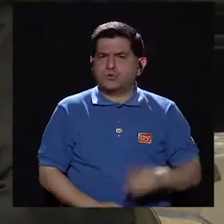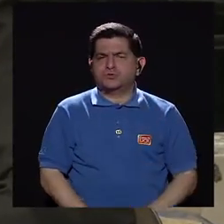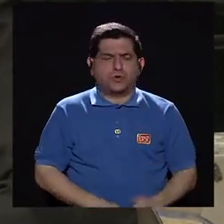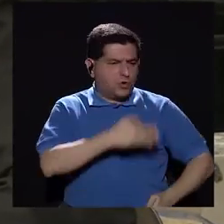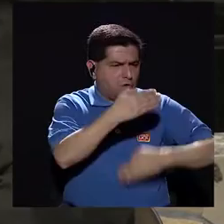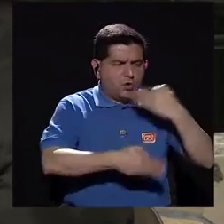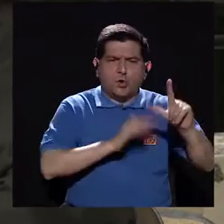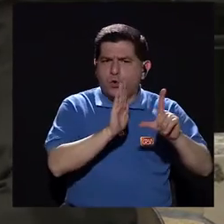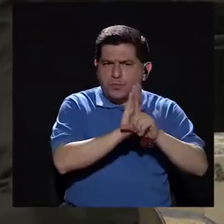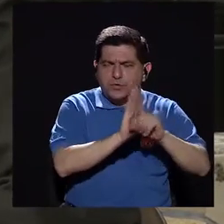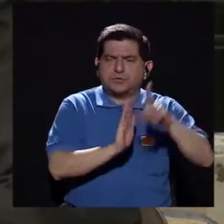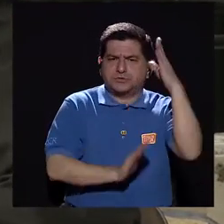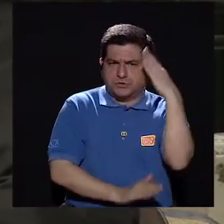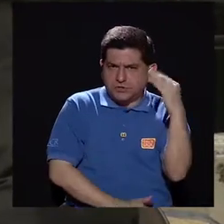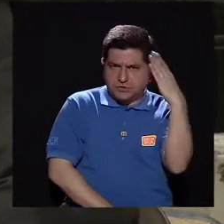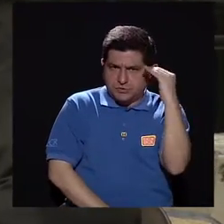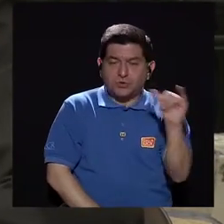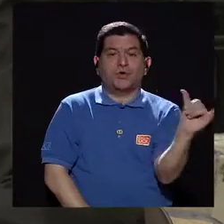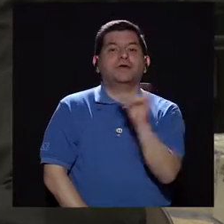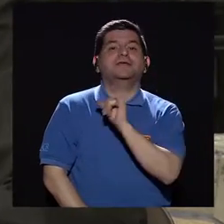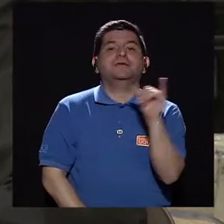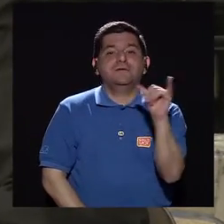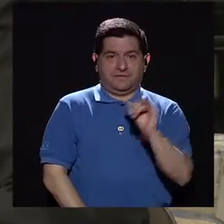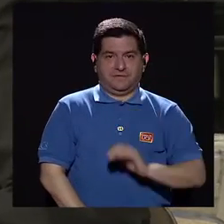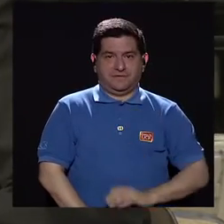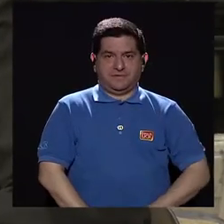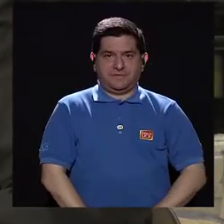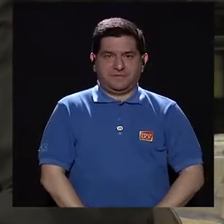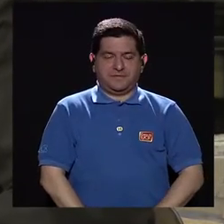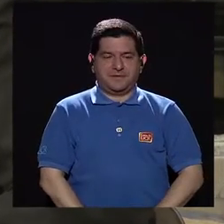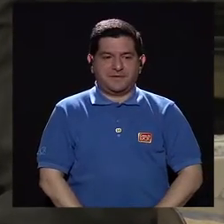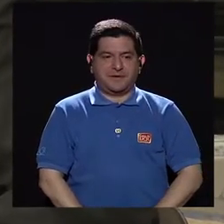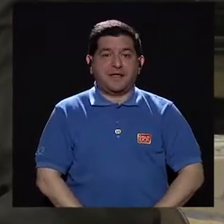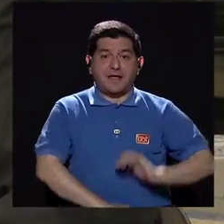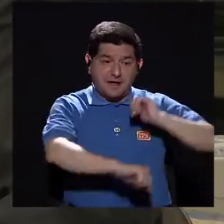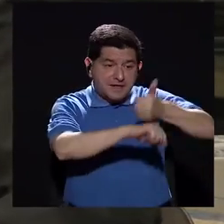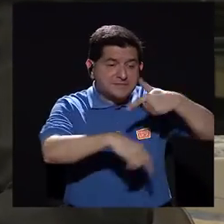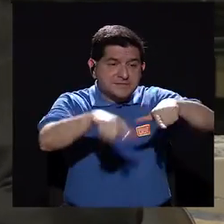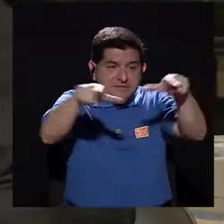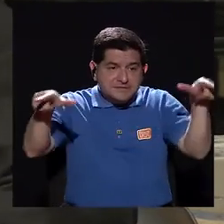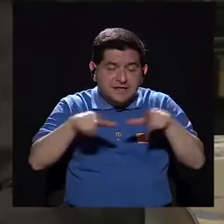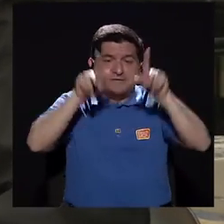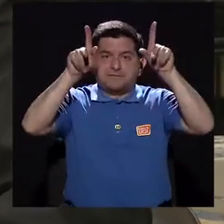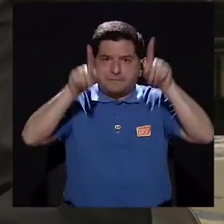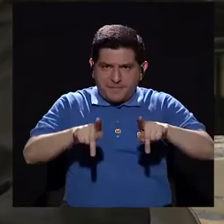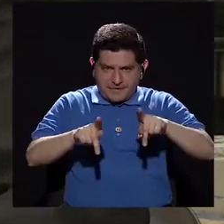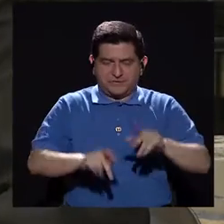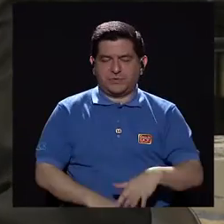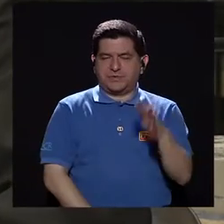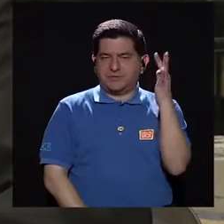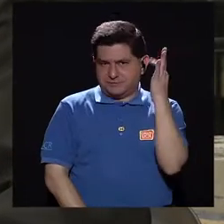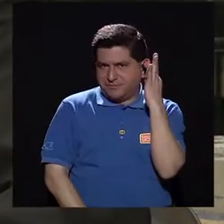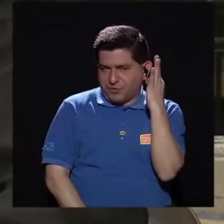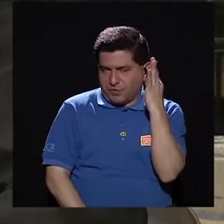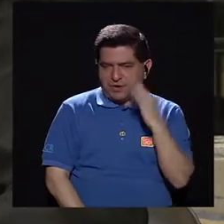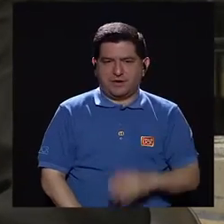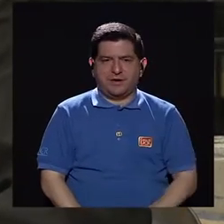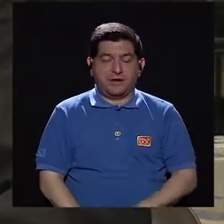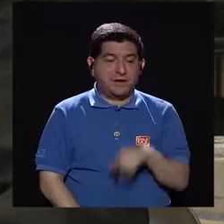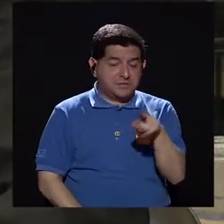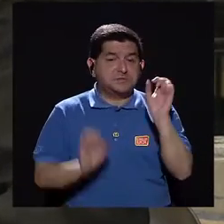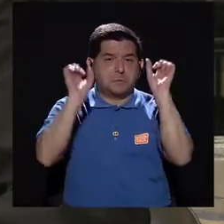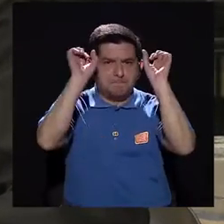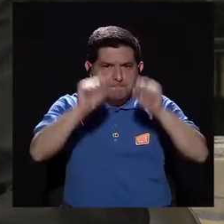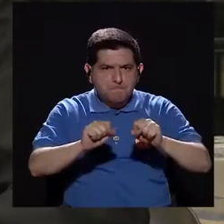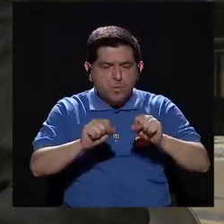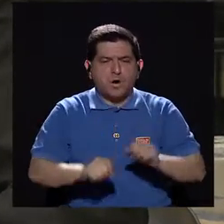solo acerca de los mecanismos legales y experiencias, sino también la habilitación de lugares donde las personas puedan, las mujeres